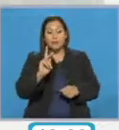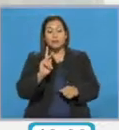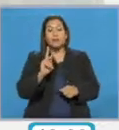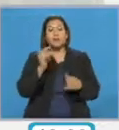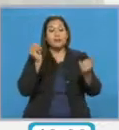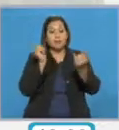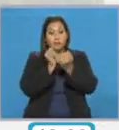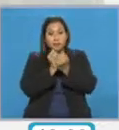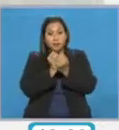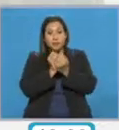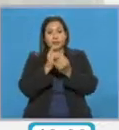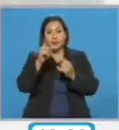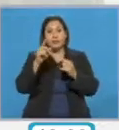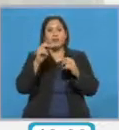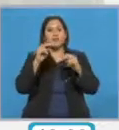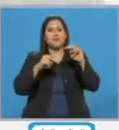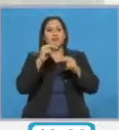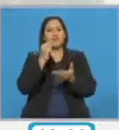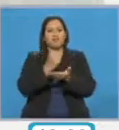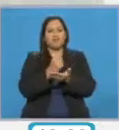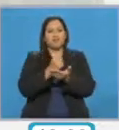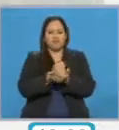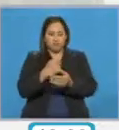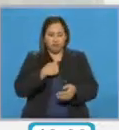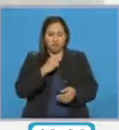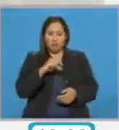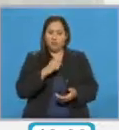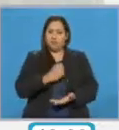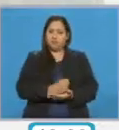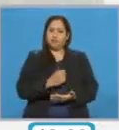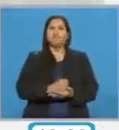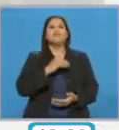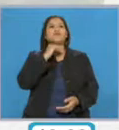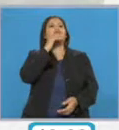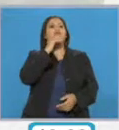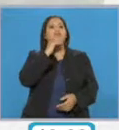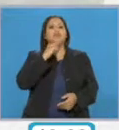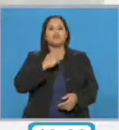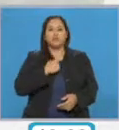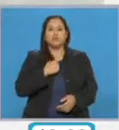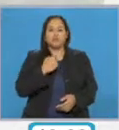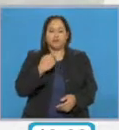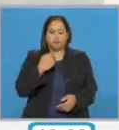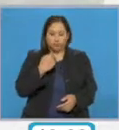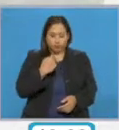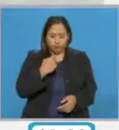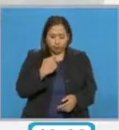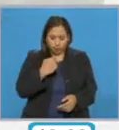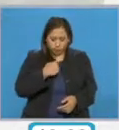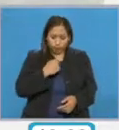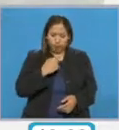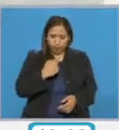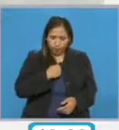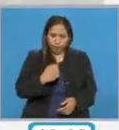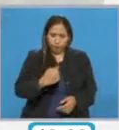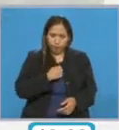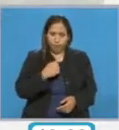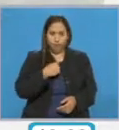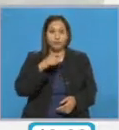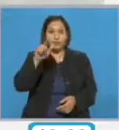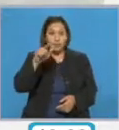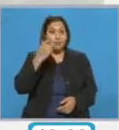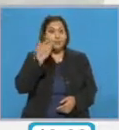vez también de grandes niveles de exigencia hacia él mismo. Es como si yo misma me estuviera tachando hacia mí misma. También intentó